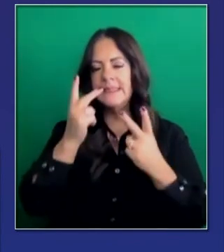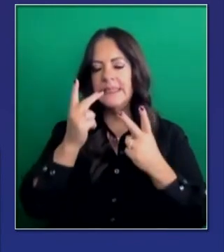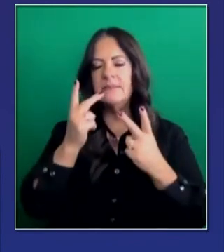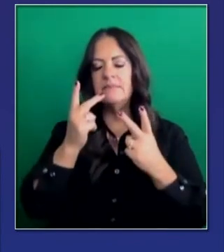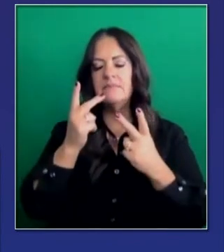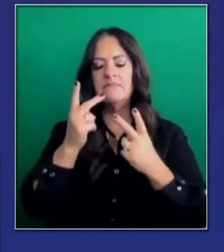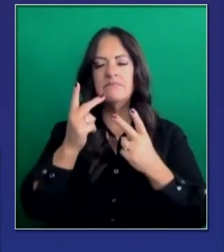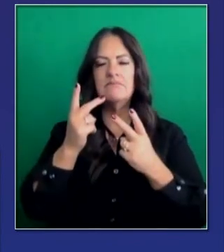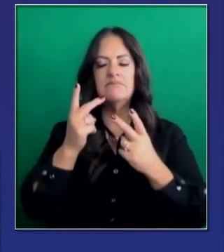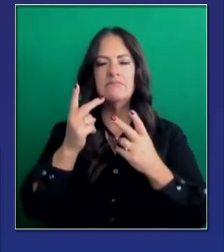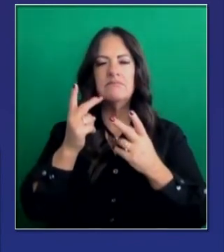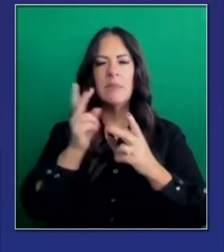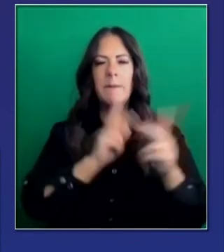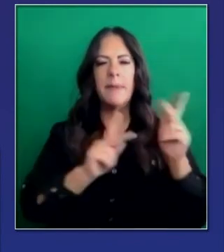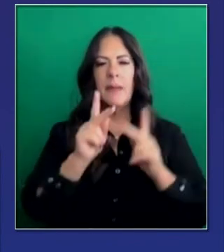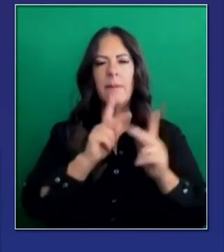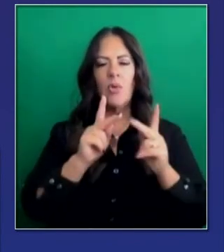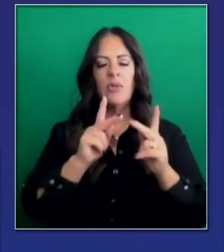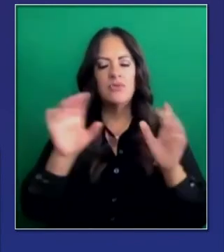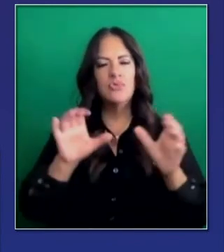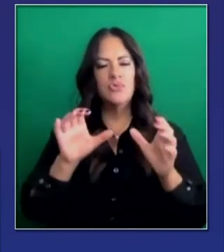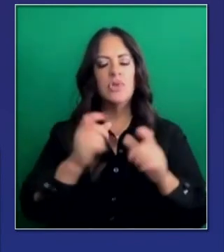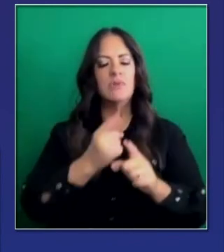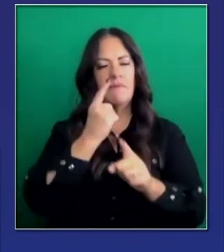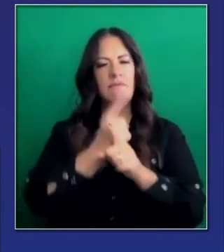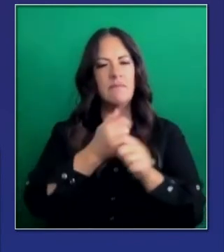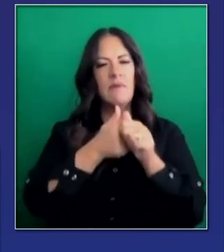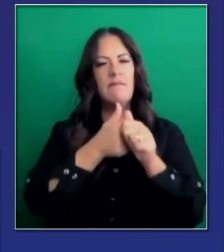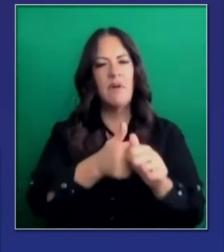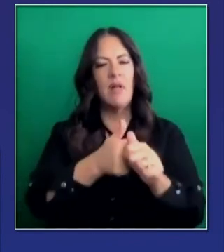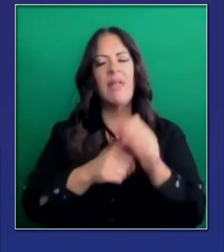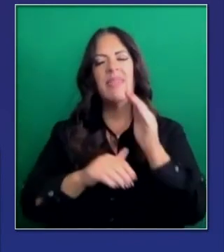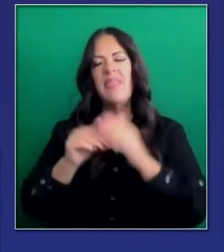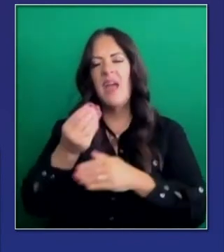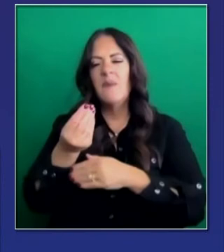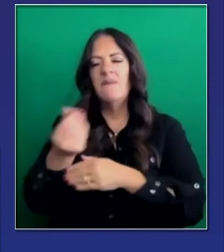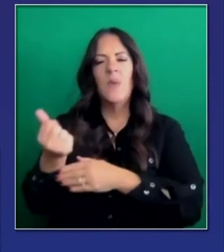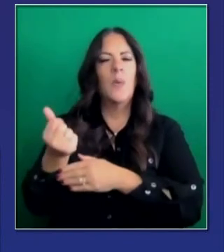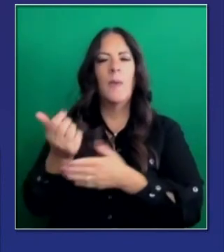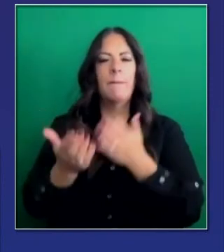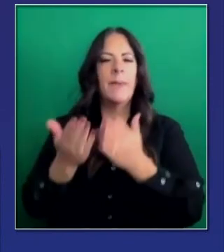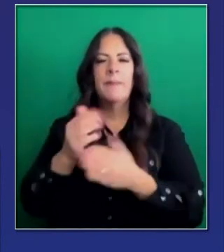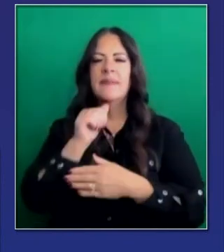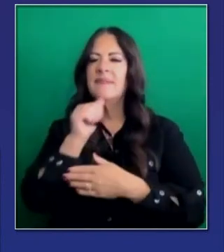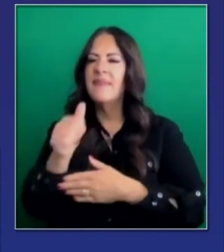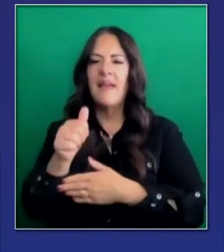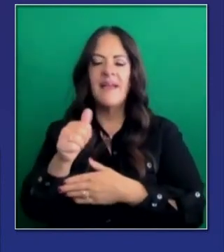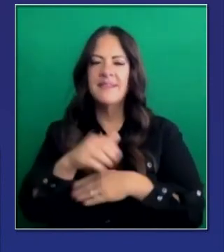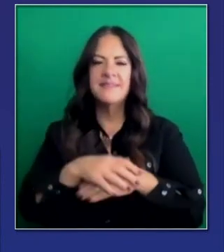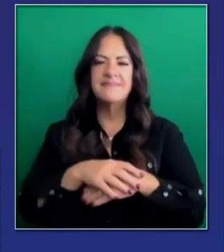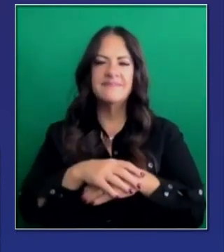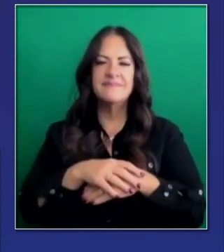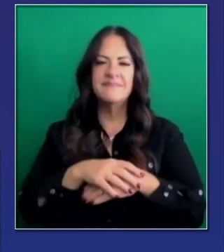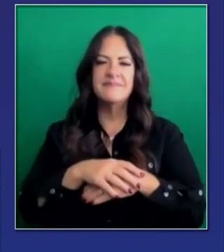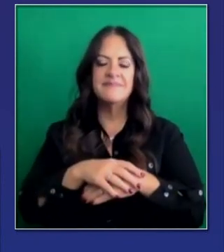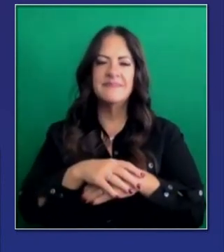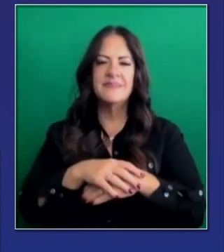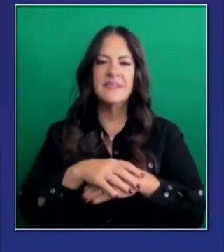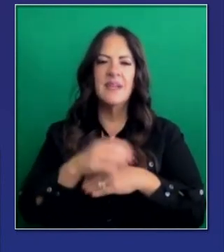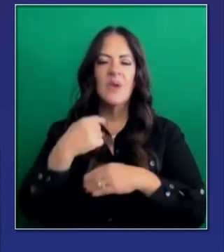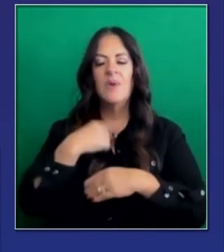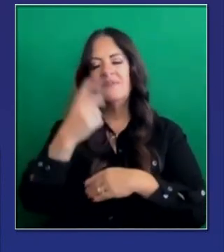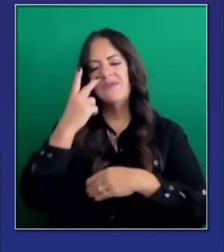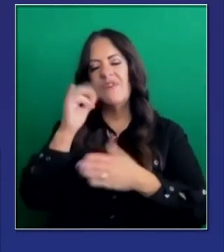gente que está haciendo lo correcto que gente que simplemente está burlando la ley